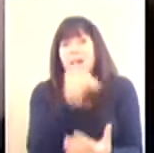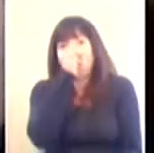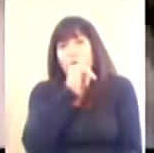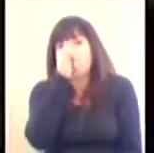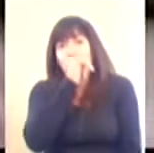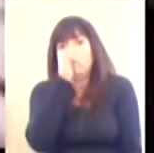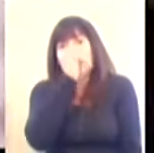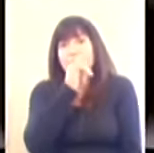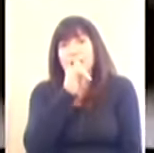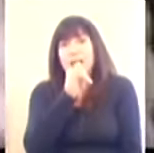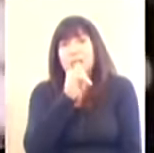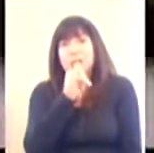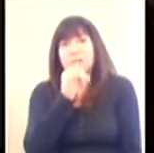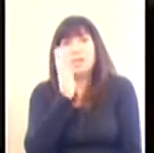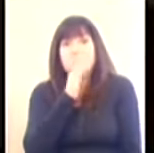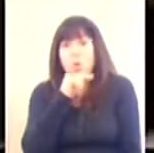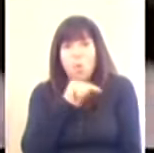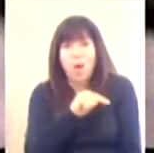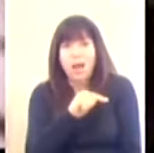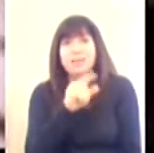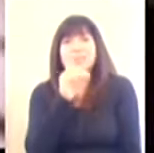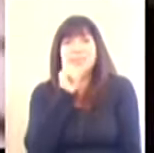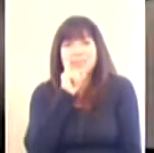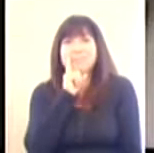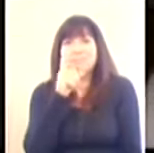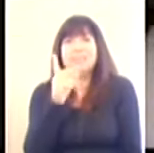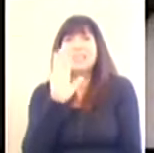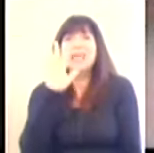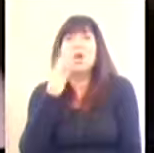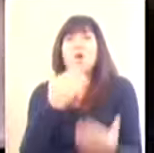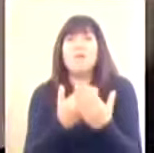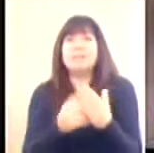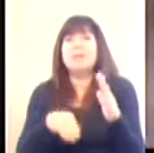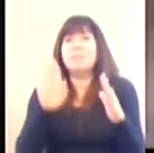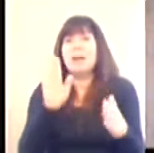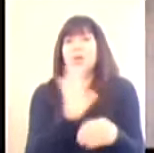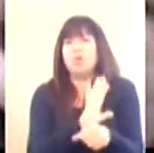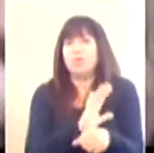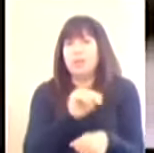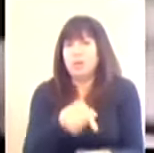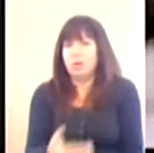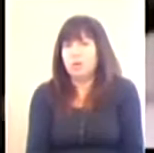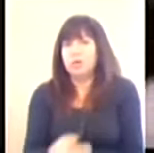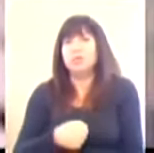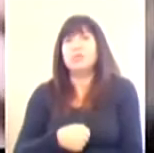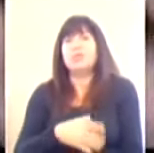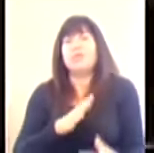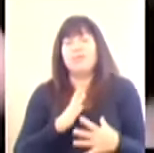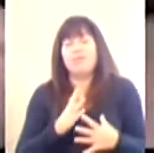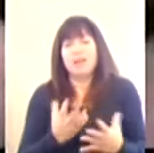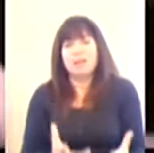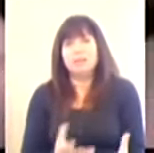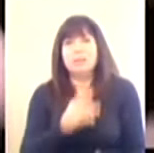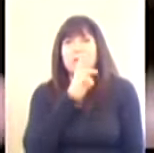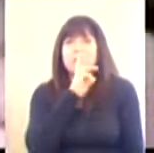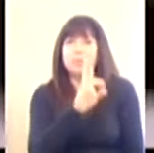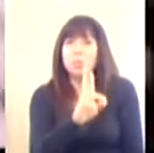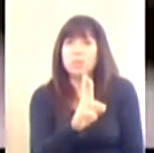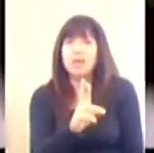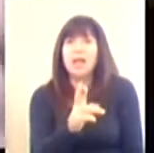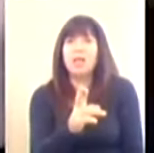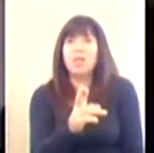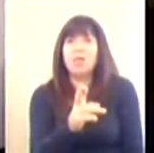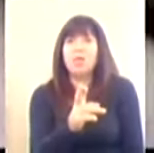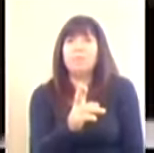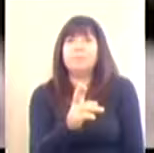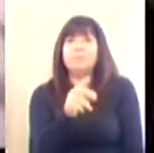más mortalidad por COVID que actualmente. Y por lo mismo, entonces, yo estoy súper feliz de estos resultados que te dicen que acá no hay